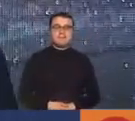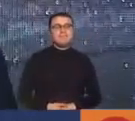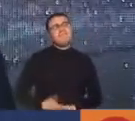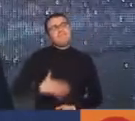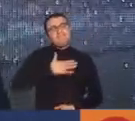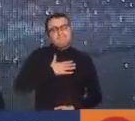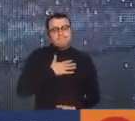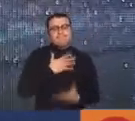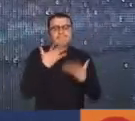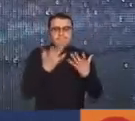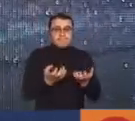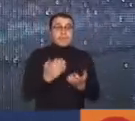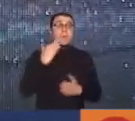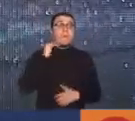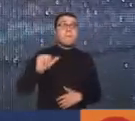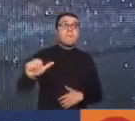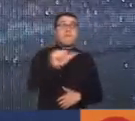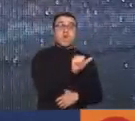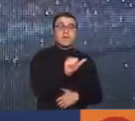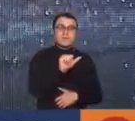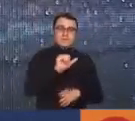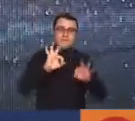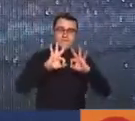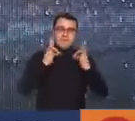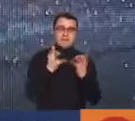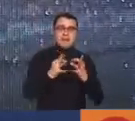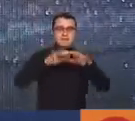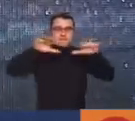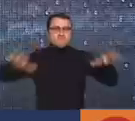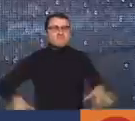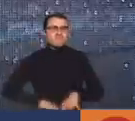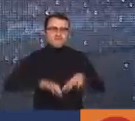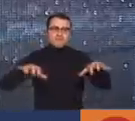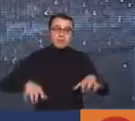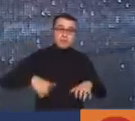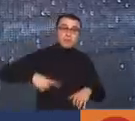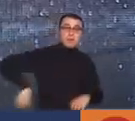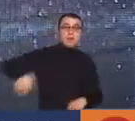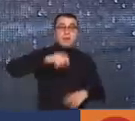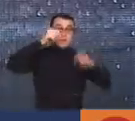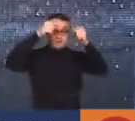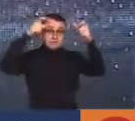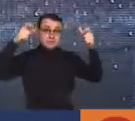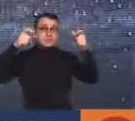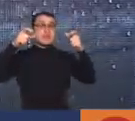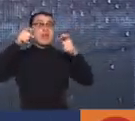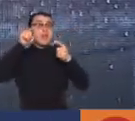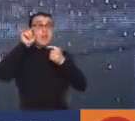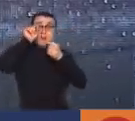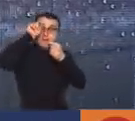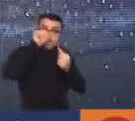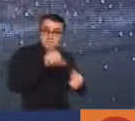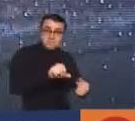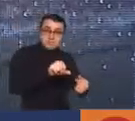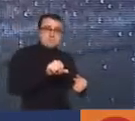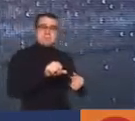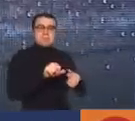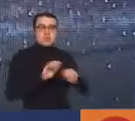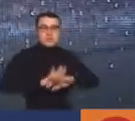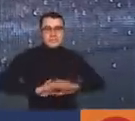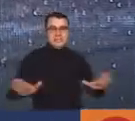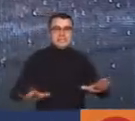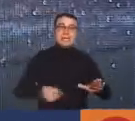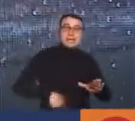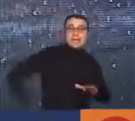las mujeres de Familias en Acción que empiezan a dejar de recibir subsidio se asociaran